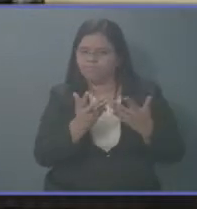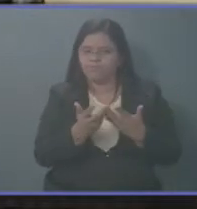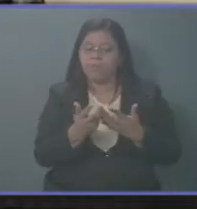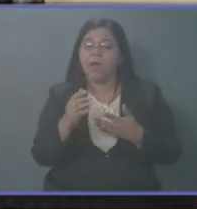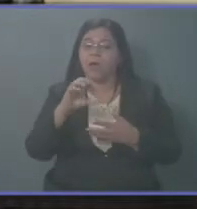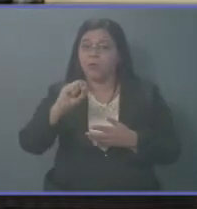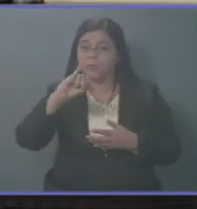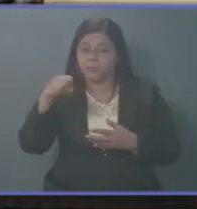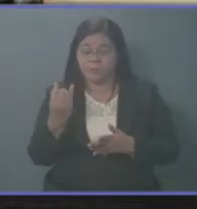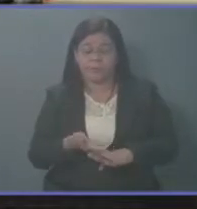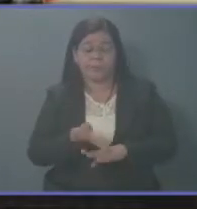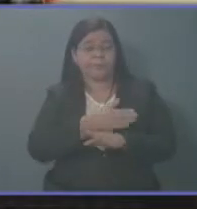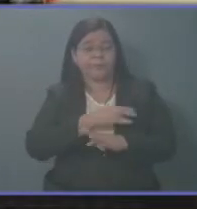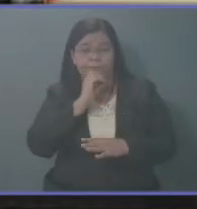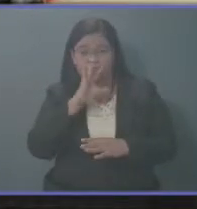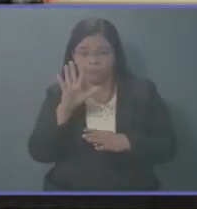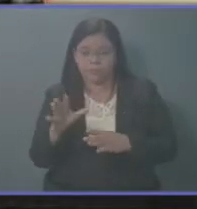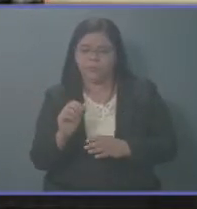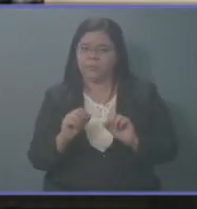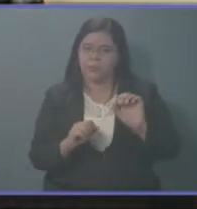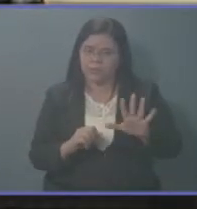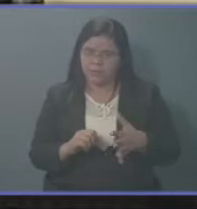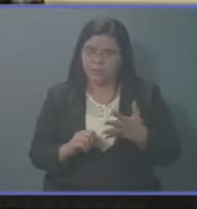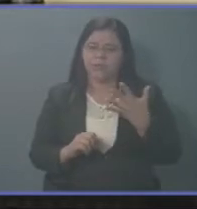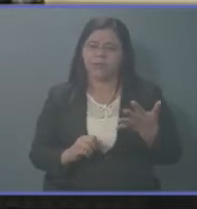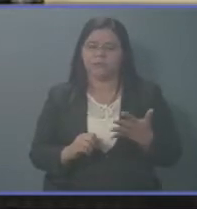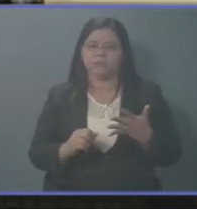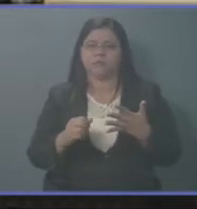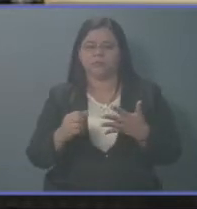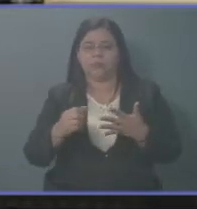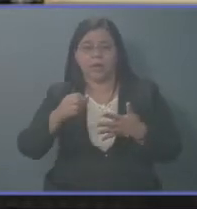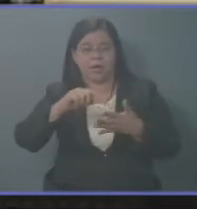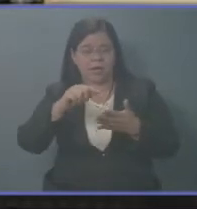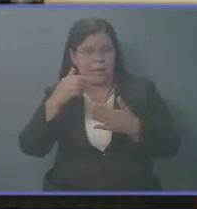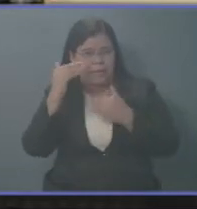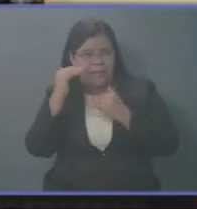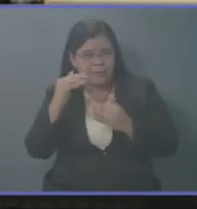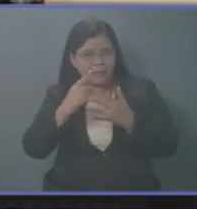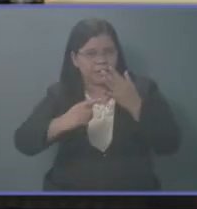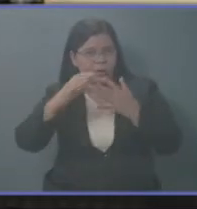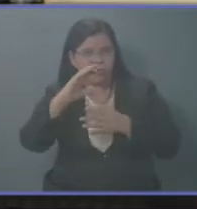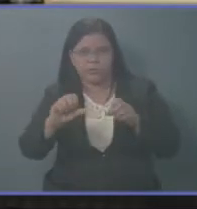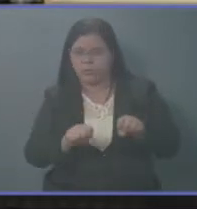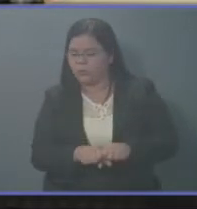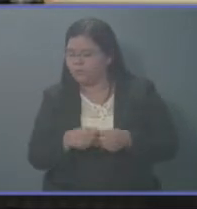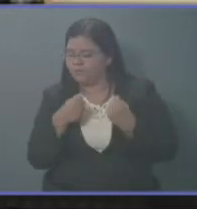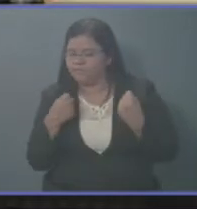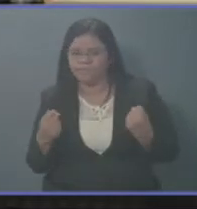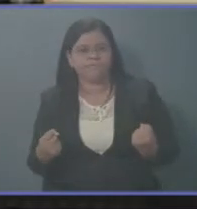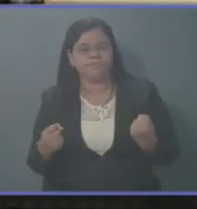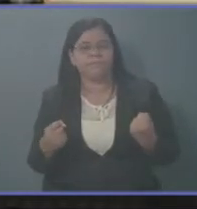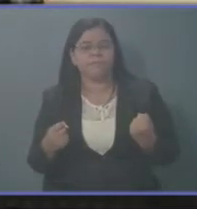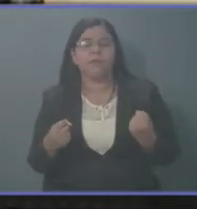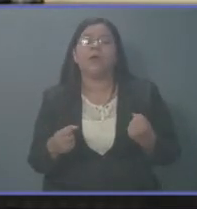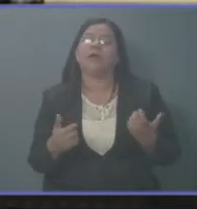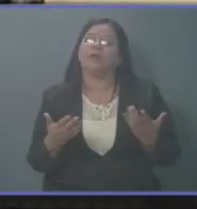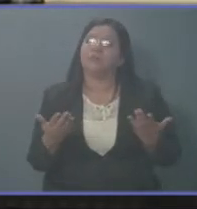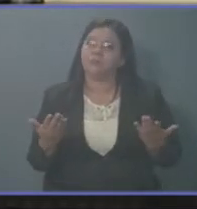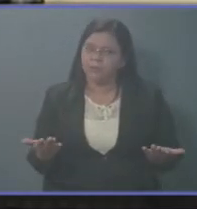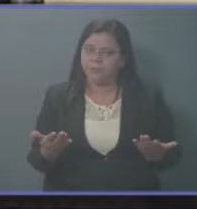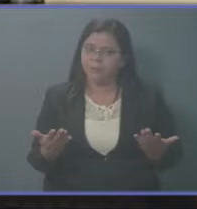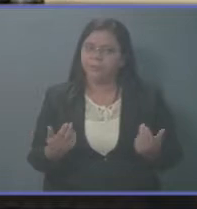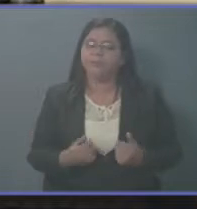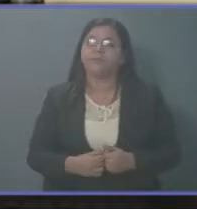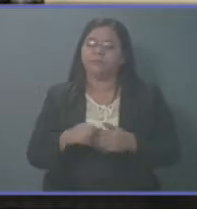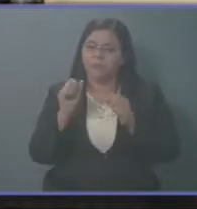Sala de lo Constitucional, firmado que 5. La infracción o violación a los límites constitucionales y formales y materiales del lugar da